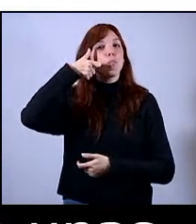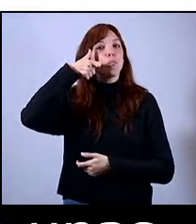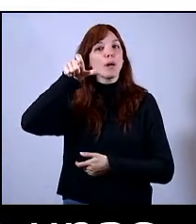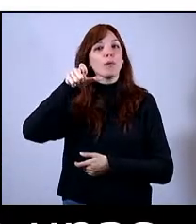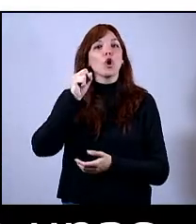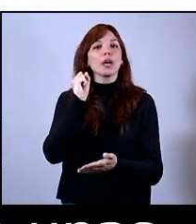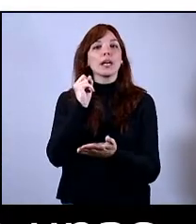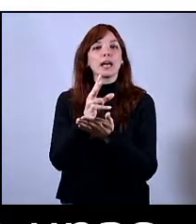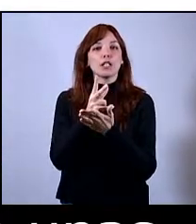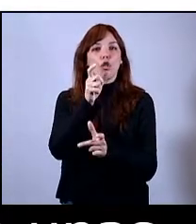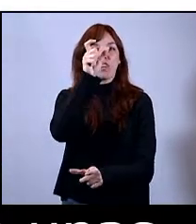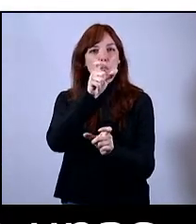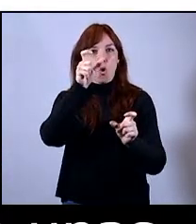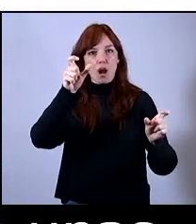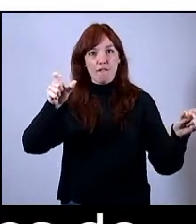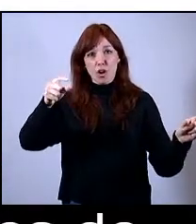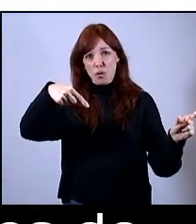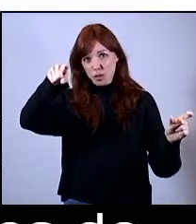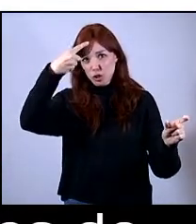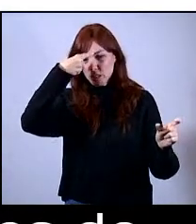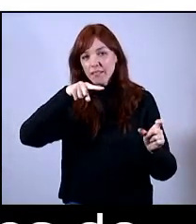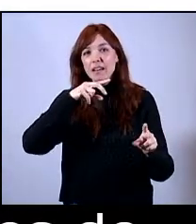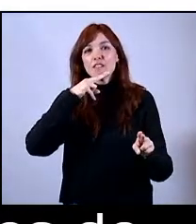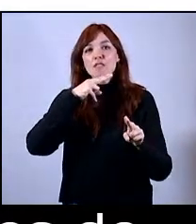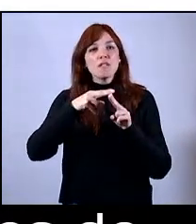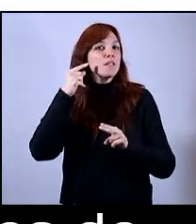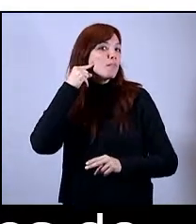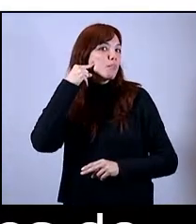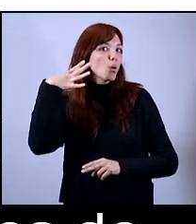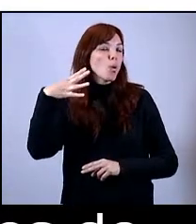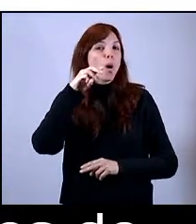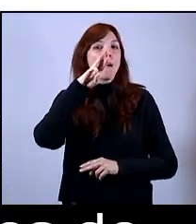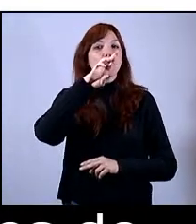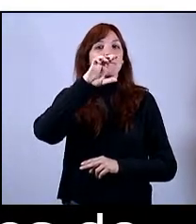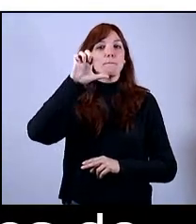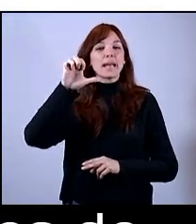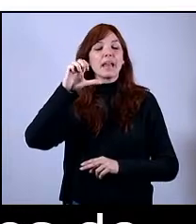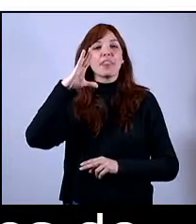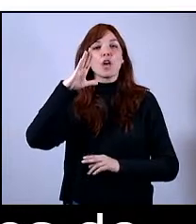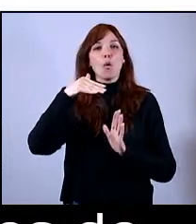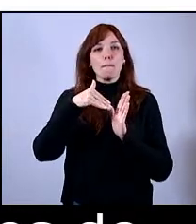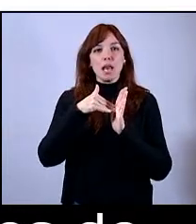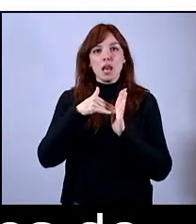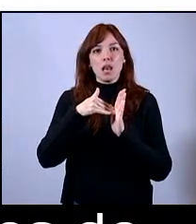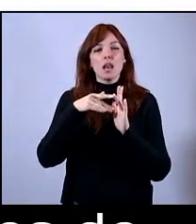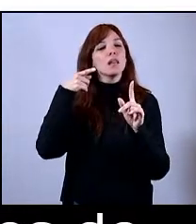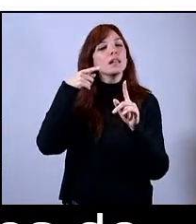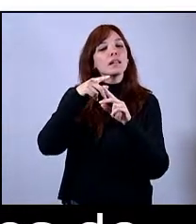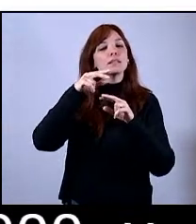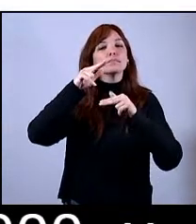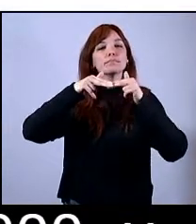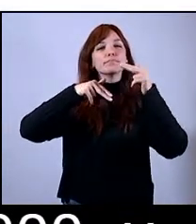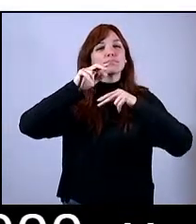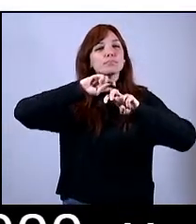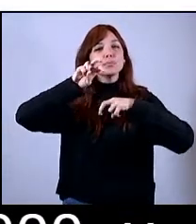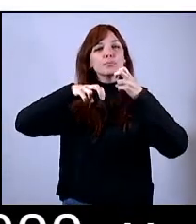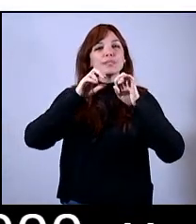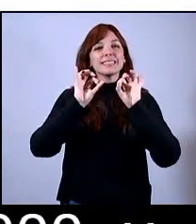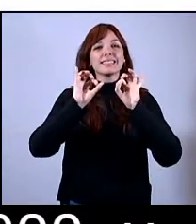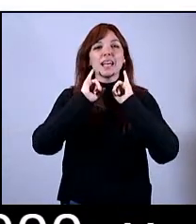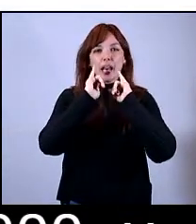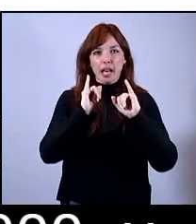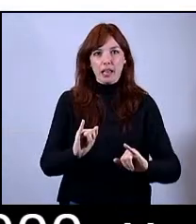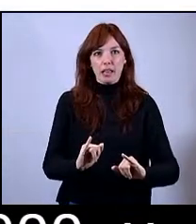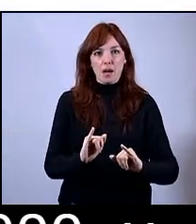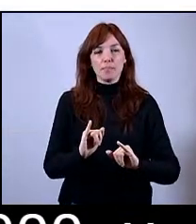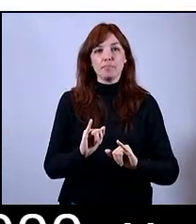demográfico. Es el programa conocido como PRE5000 y es para la rehabilitación energética.